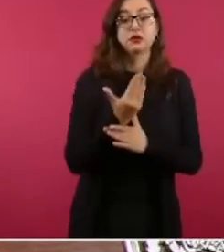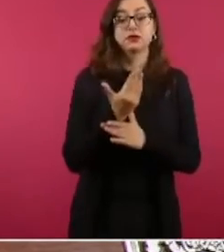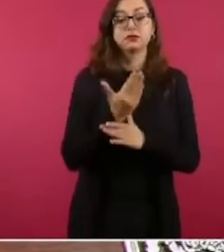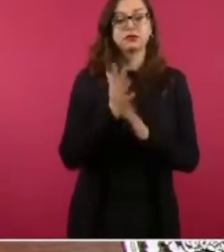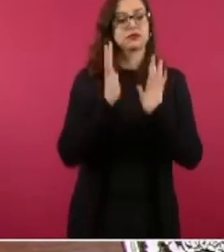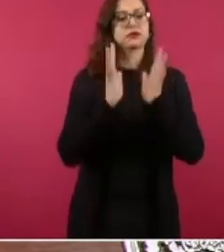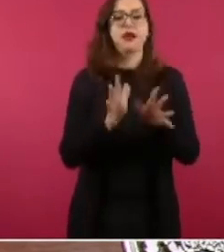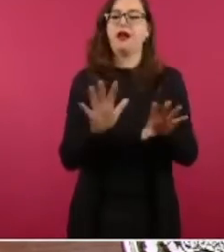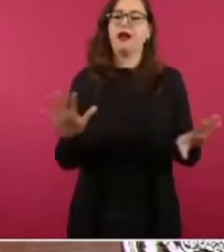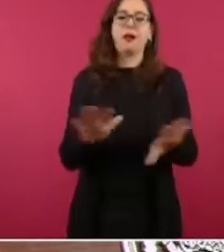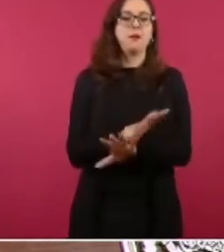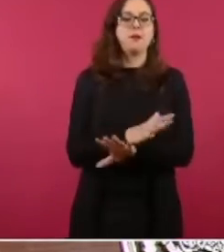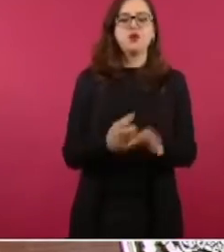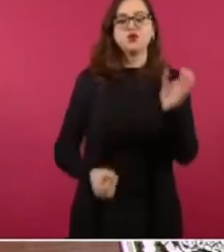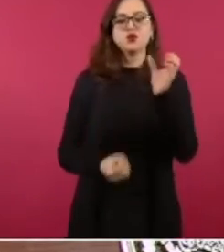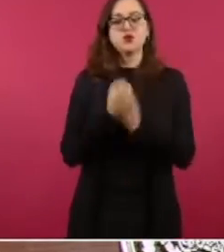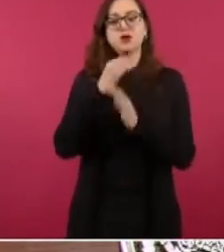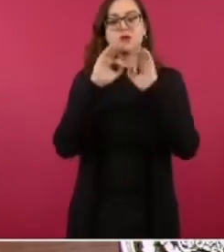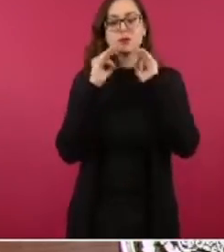Sí. Es como